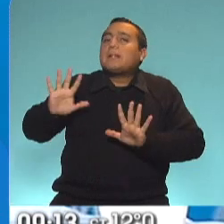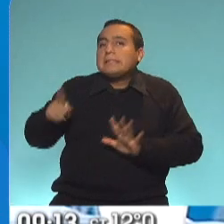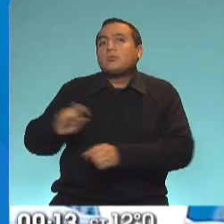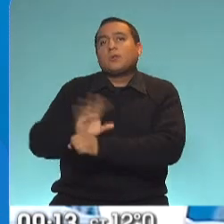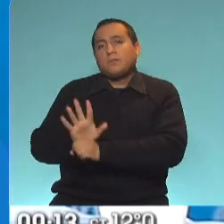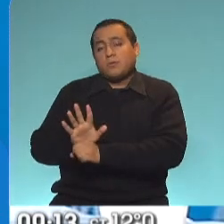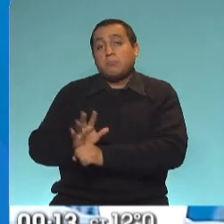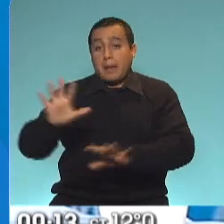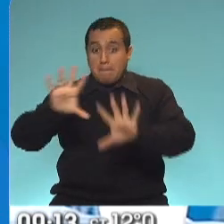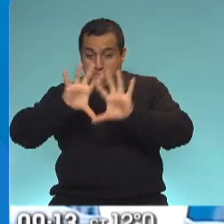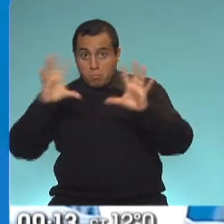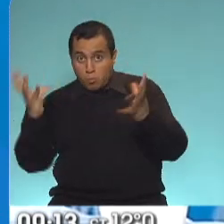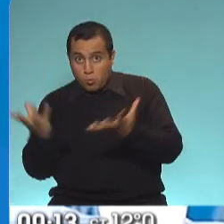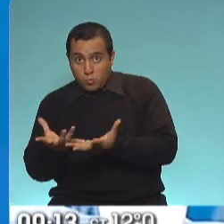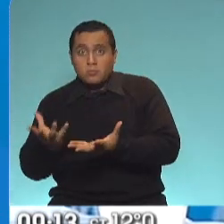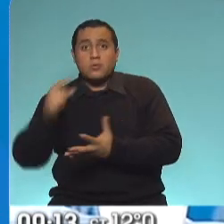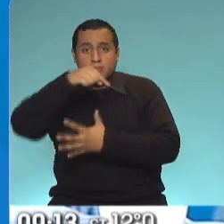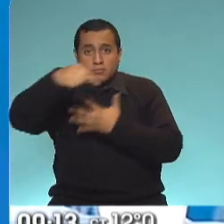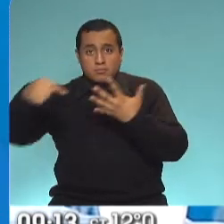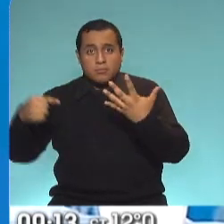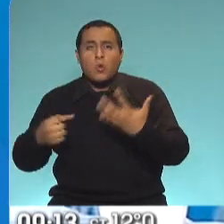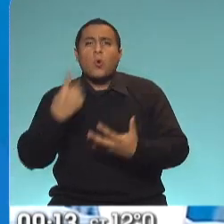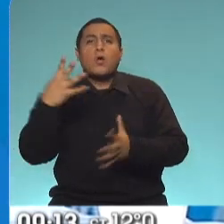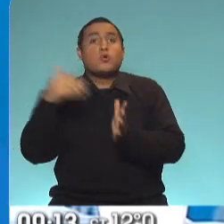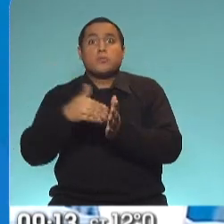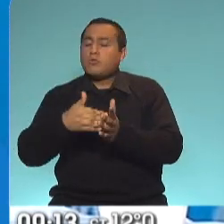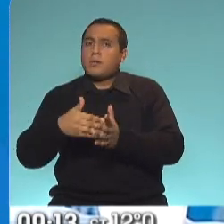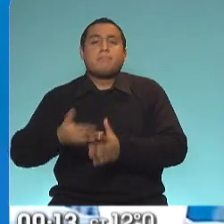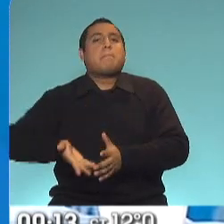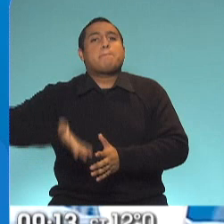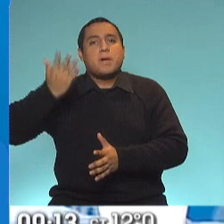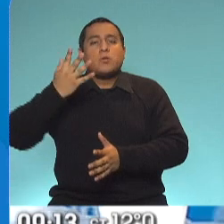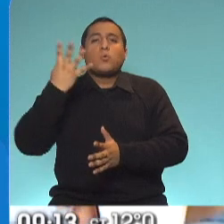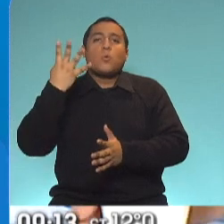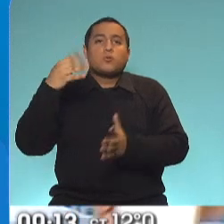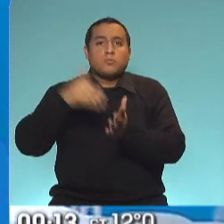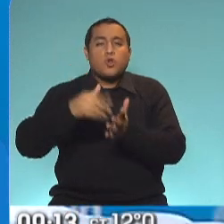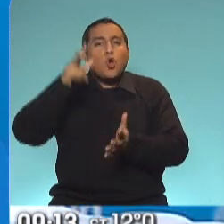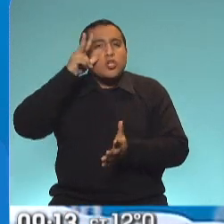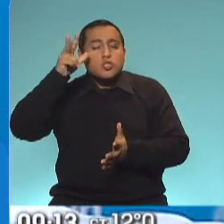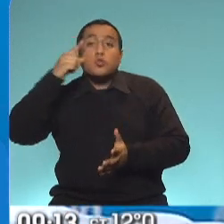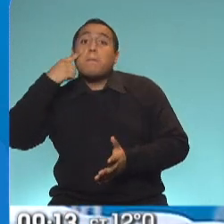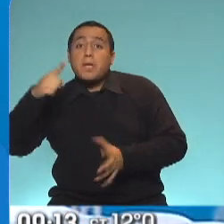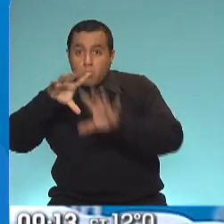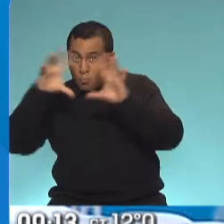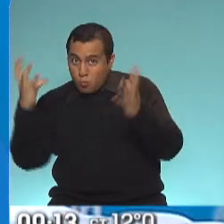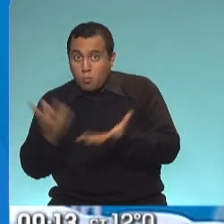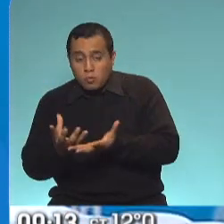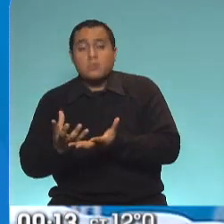mundial, ya se han superado los 4 millones de casos, como decíamos, 4.088.000 a nivel mundial,